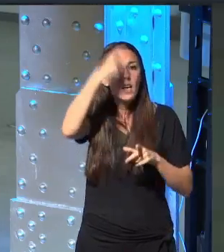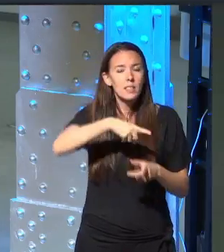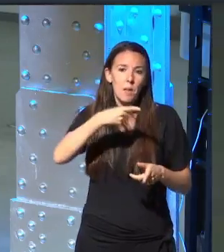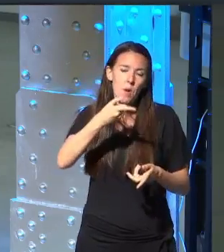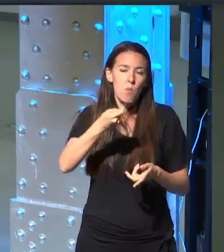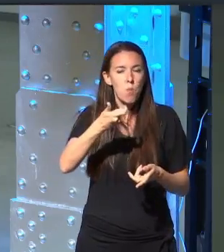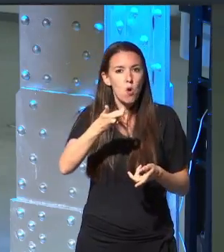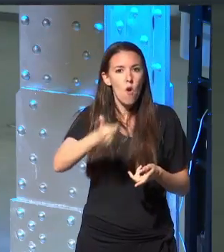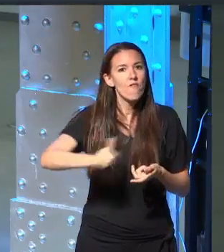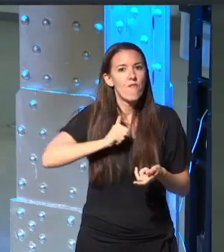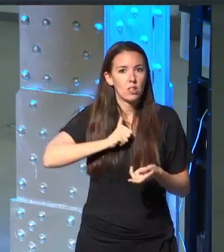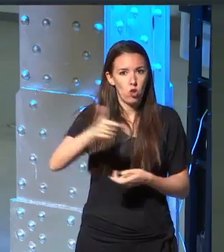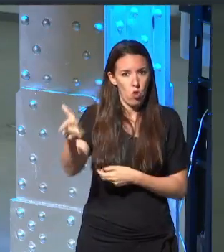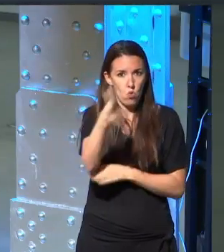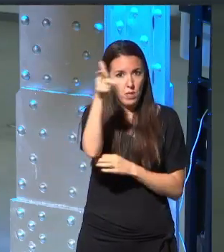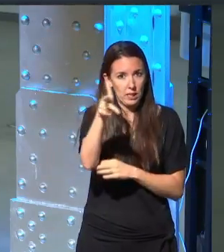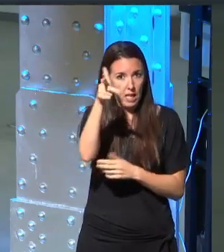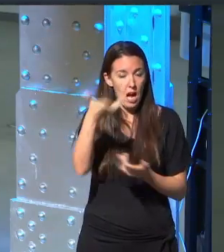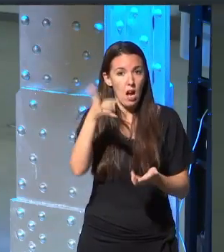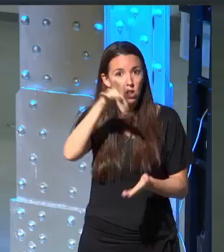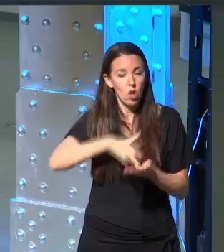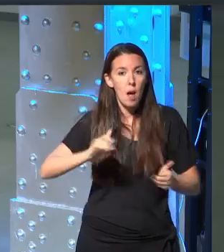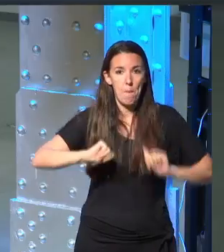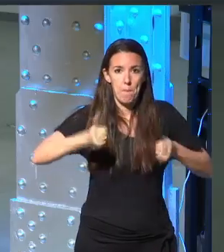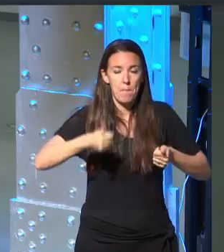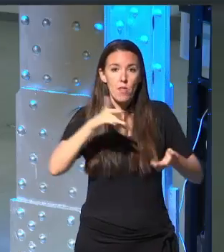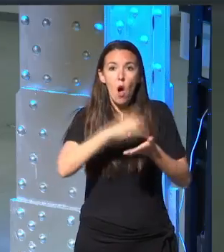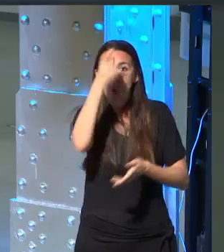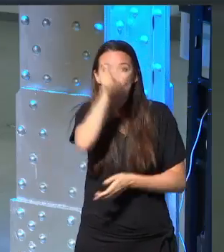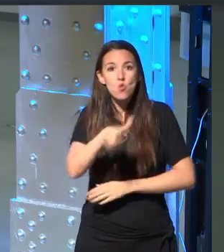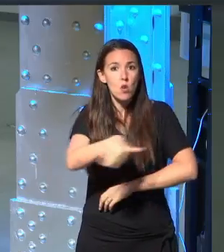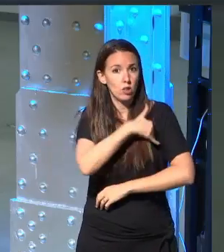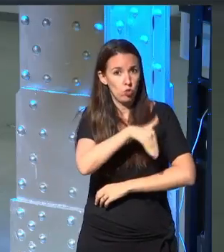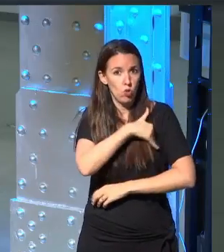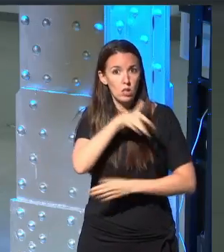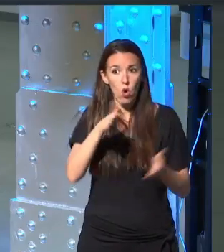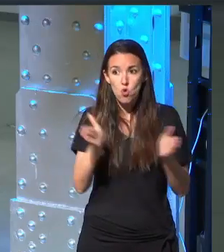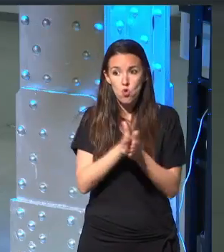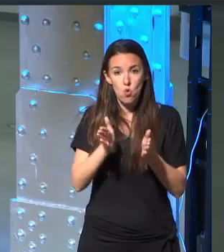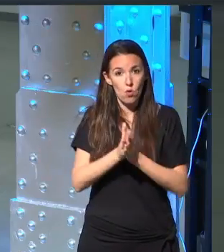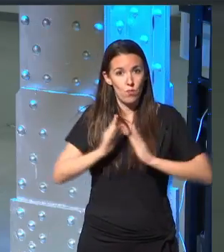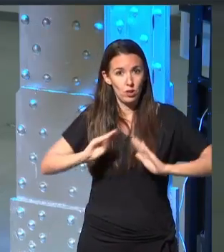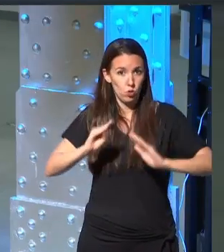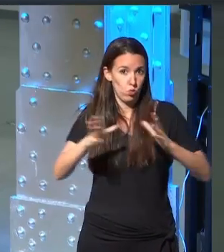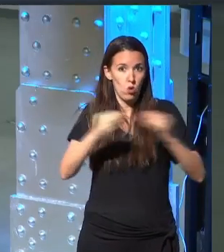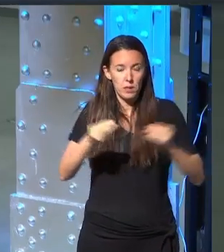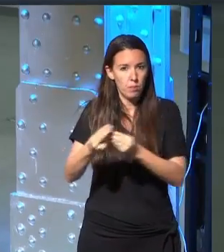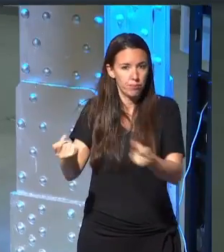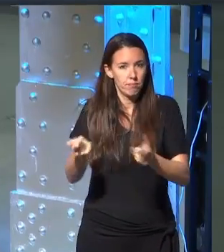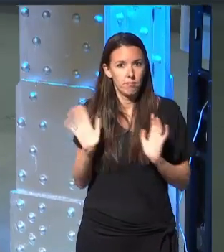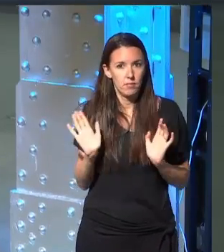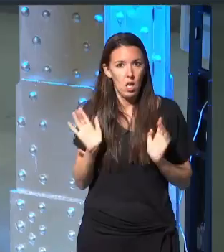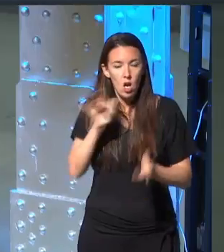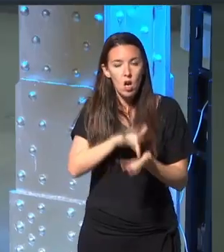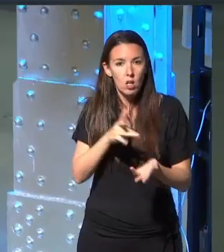el género falso documental, que... el punto de partida es un estudiante que su compañero de universidad ha desaparecido